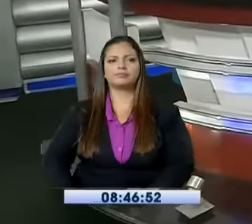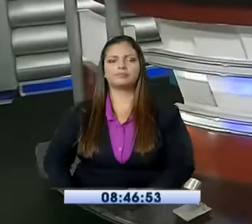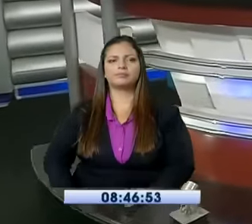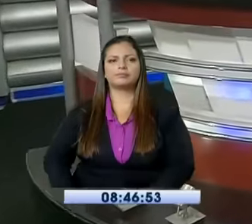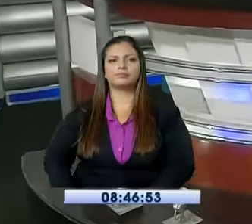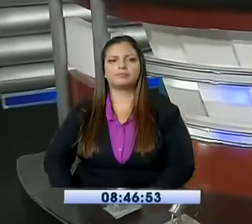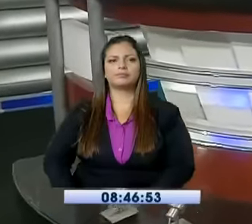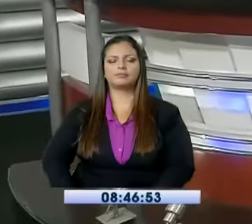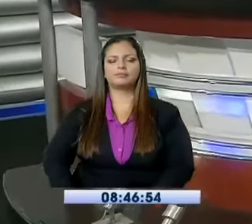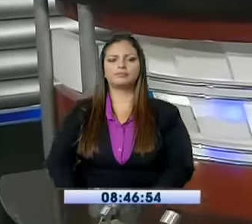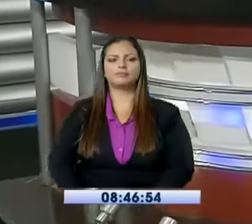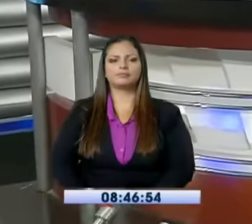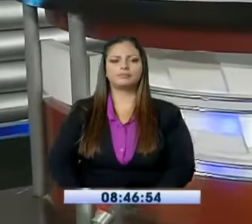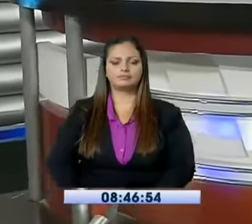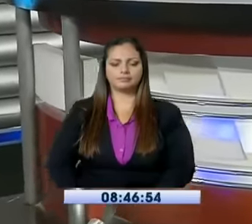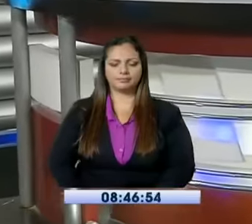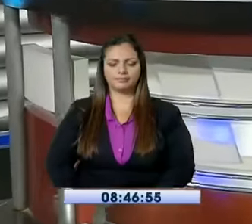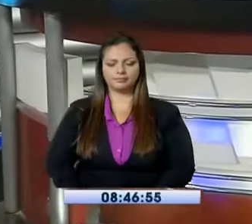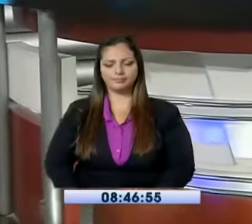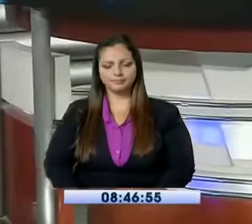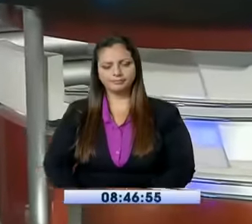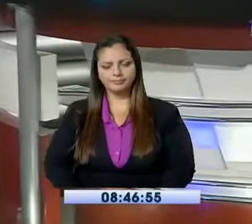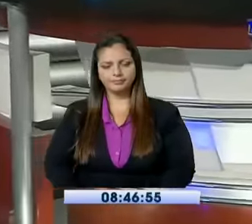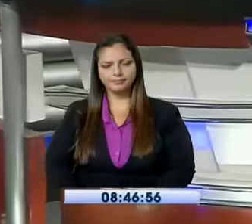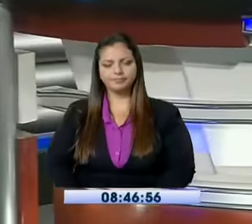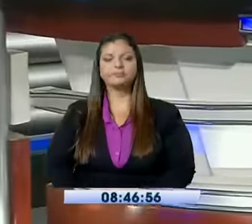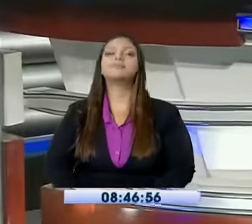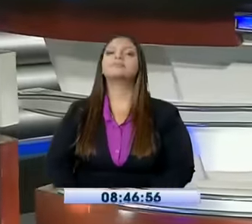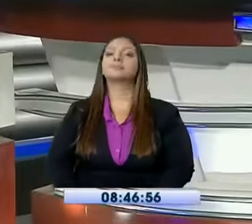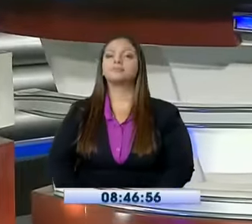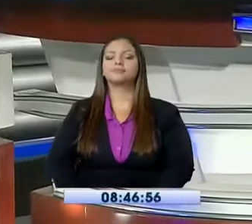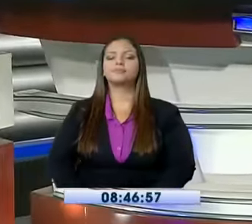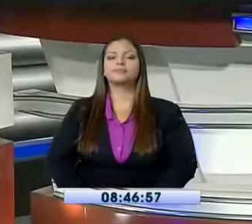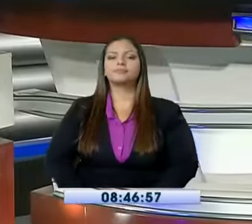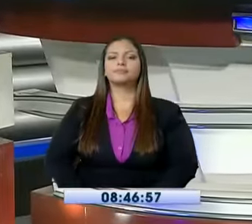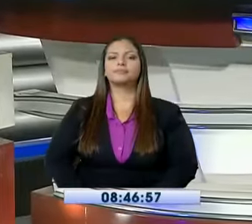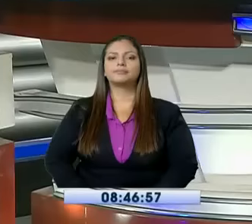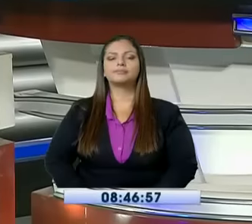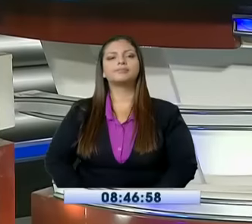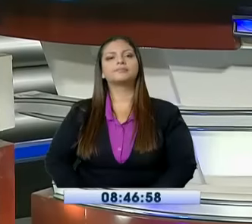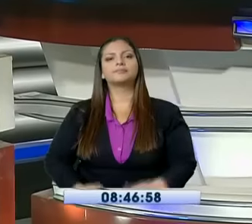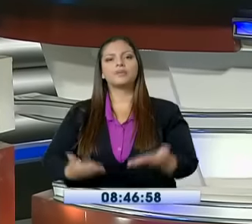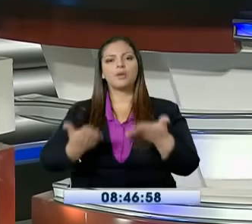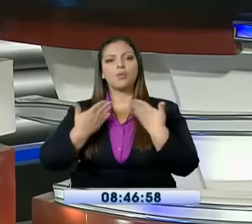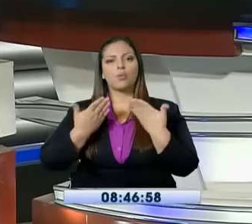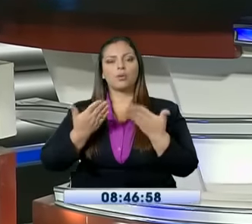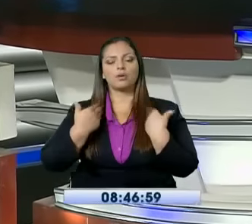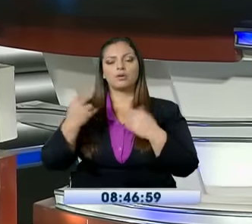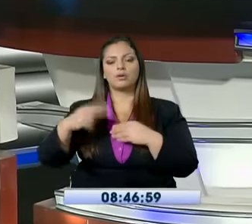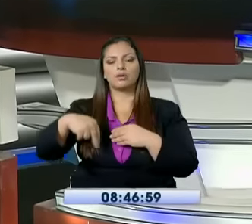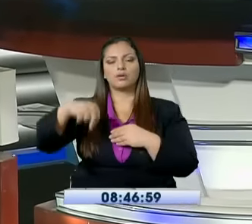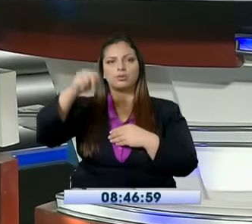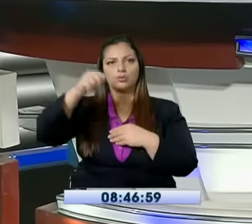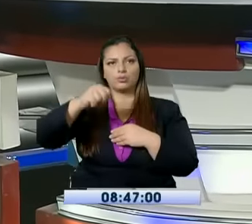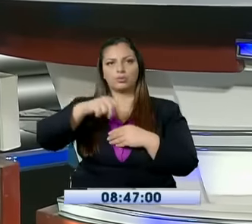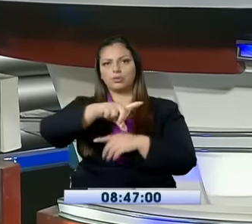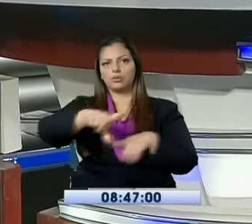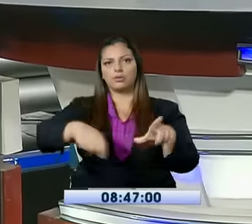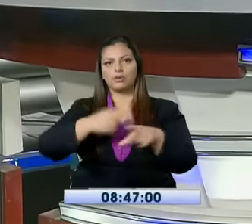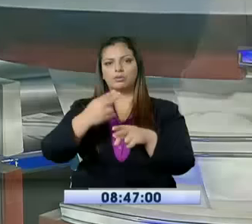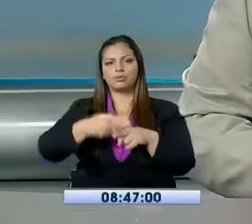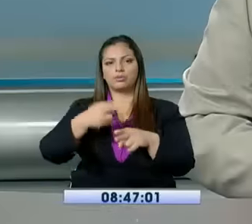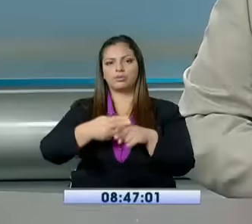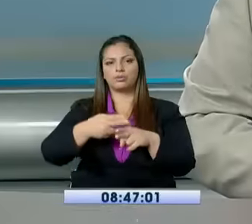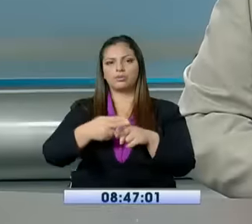Una vivienda de caña quedó consumida totalmente tras un incendio en la cooperativa Realidad de Dios en Monte Sinaí,